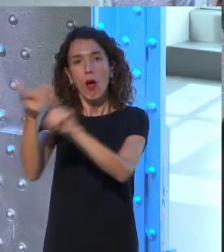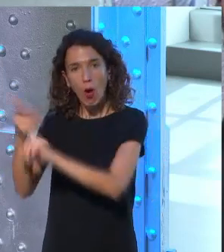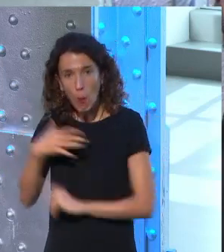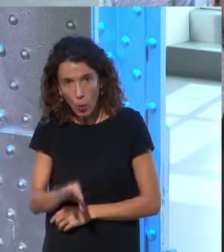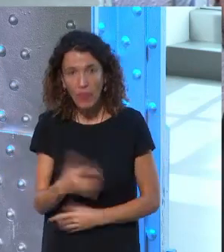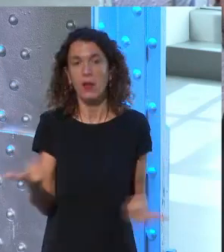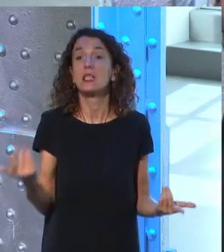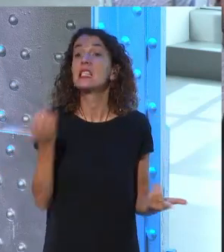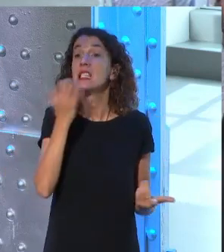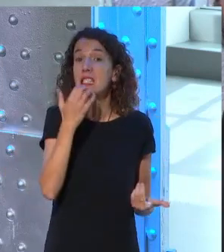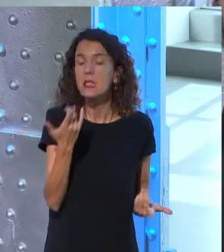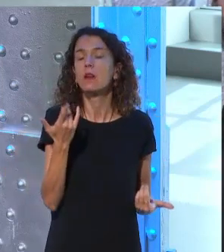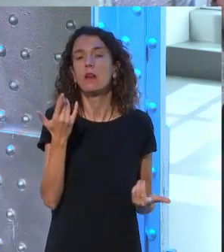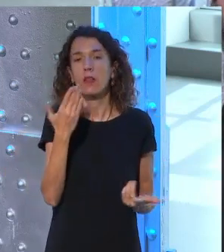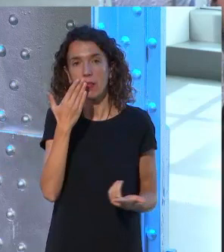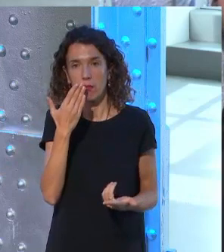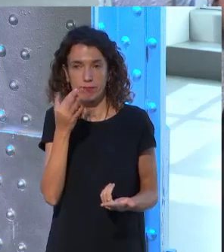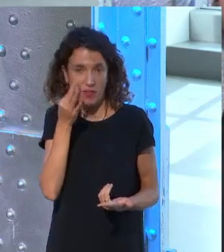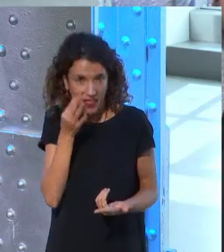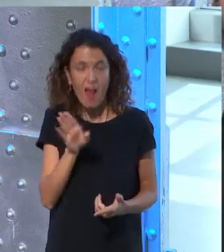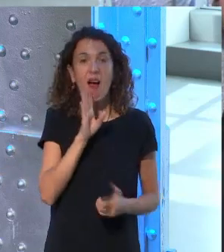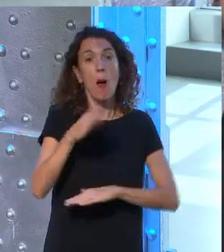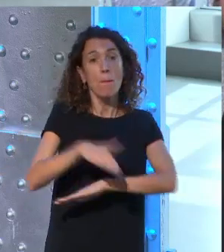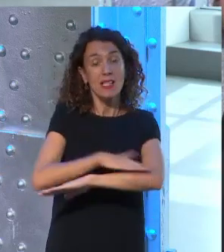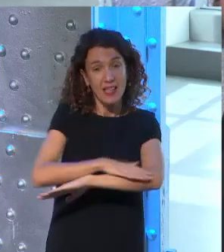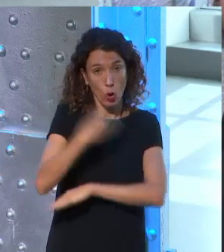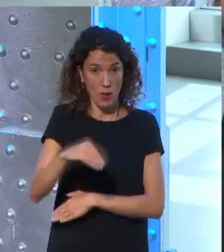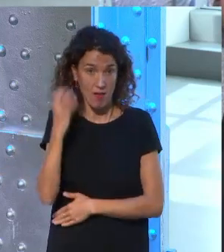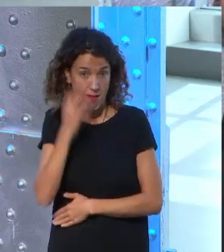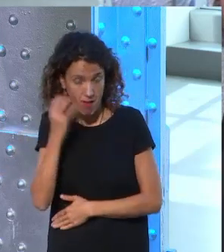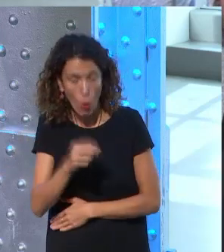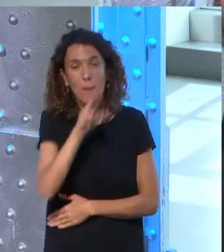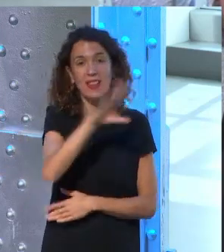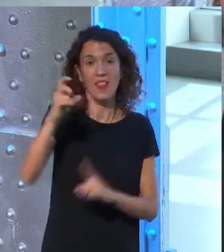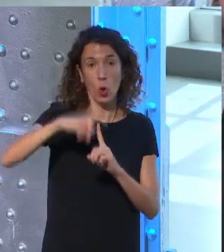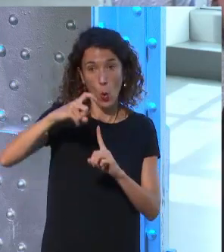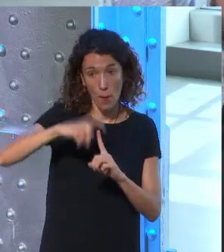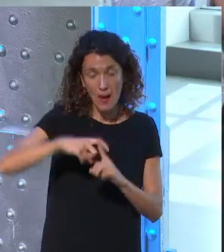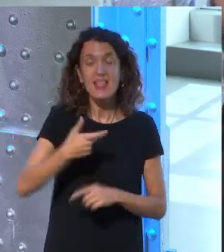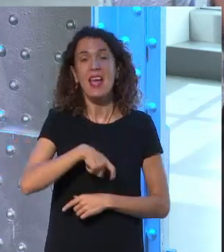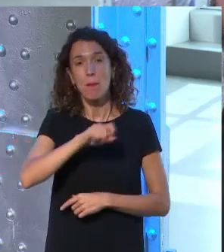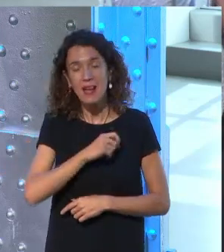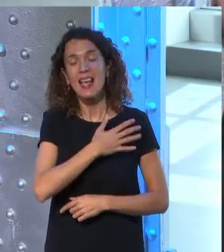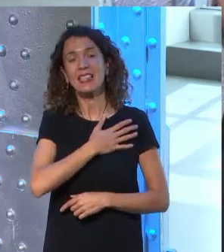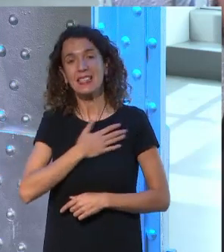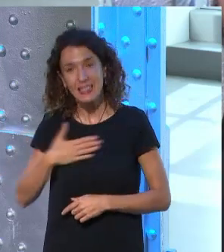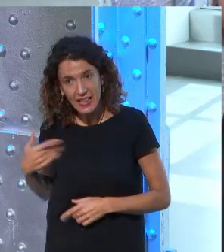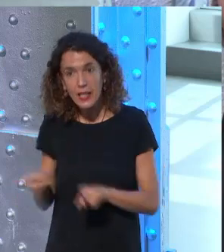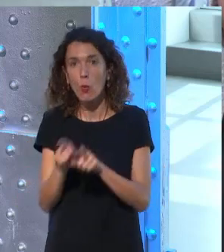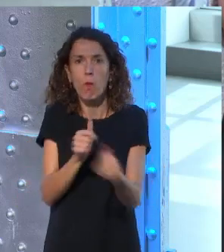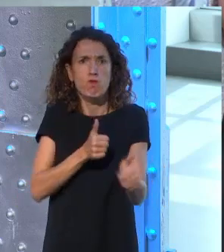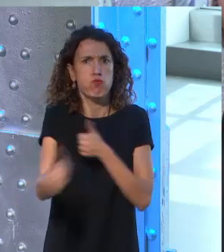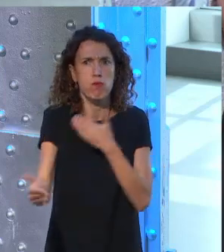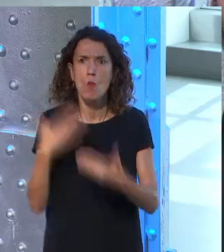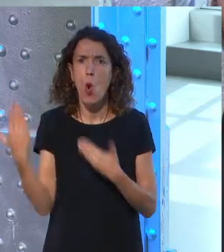de verdad, y es lo que ha dicho el presidente del gobierno el 25 de mayo, España quiere estar a la vanguardia